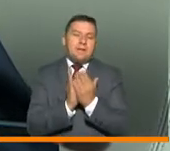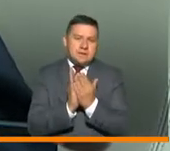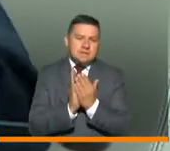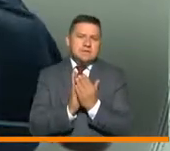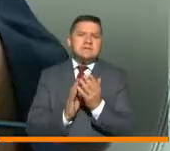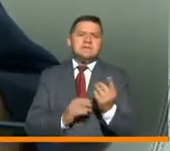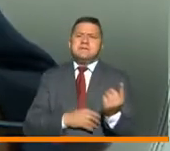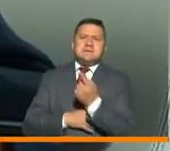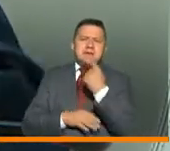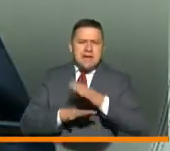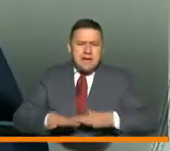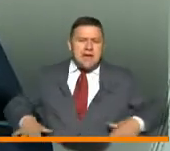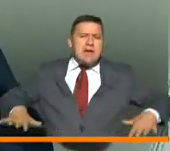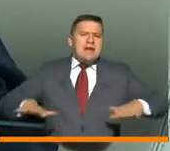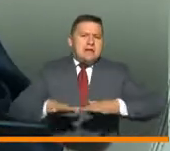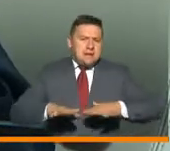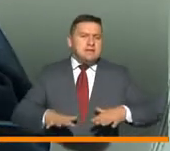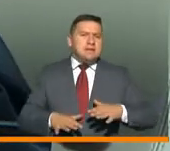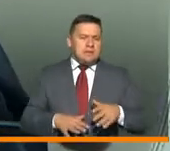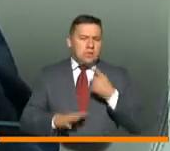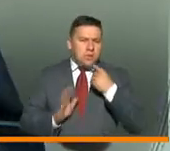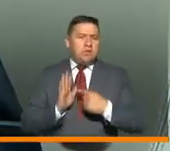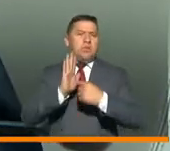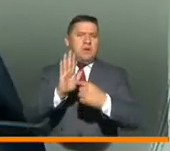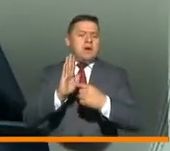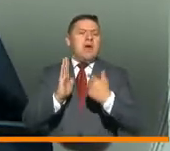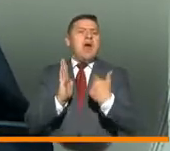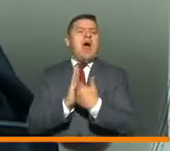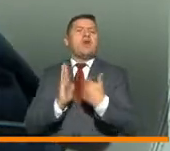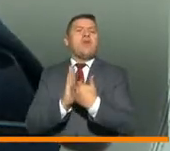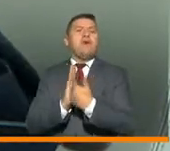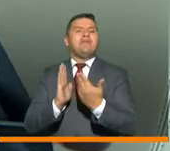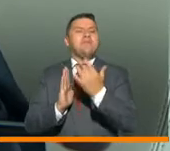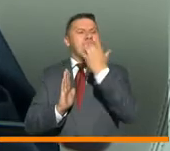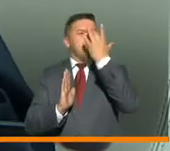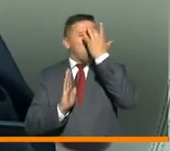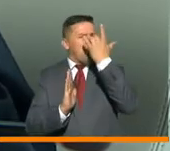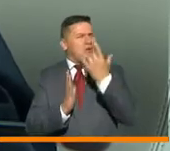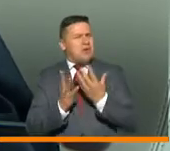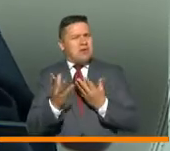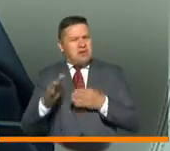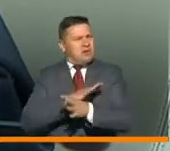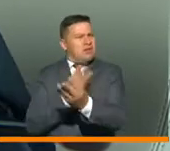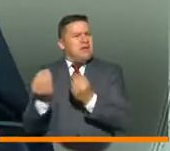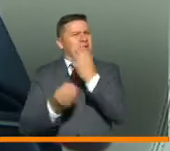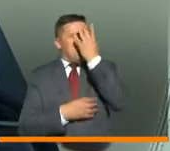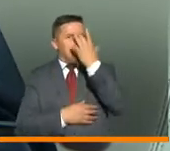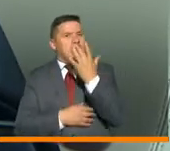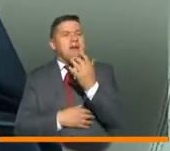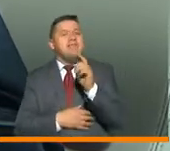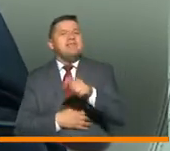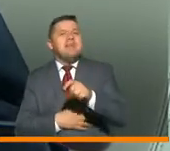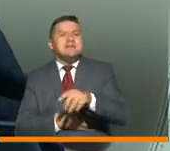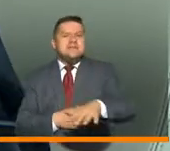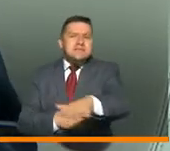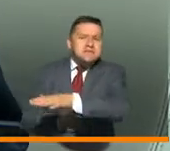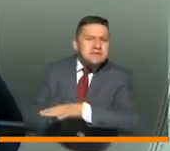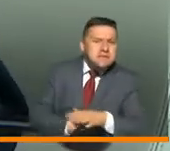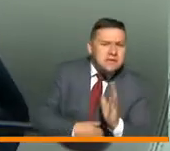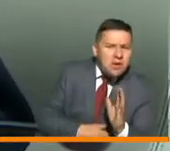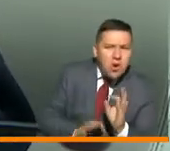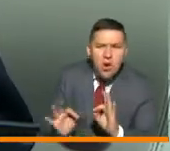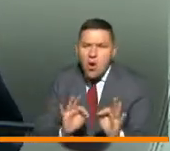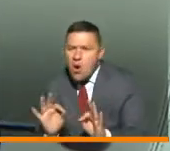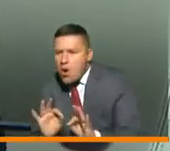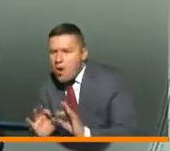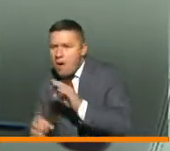Creo que en muchos ambientes sale a relucir el argumento de por qué retornar, pero de que se necesitan mejoras en la infraestructura educativa. Y creo que